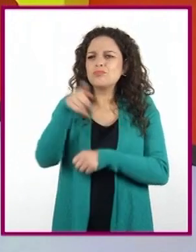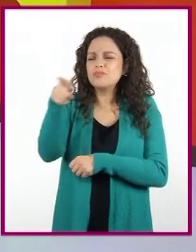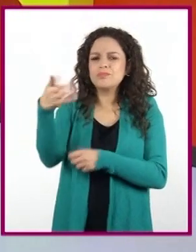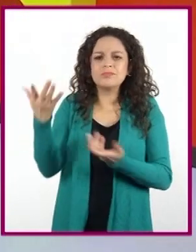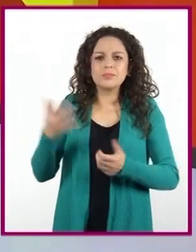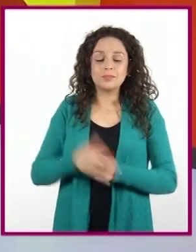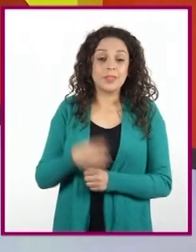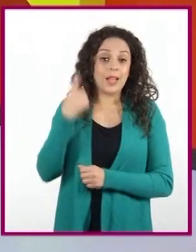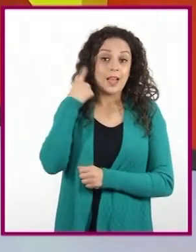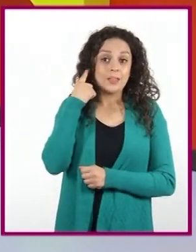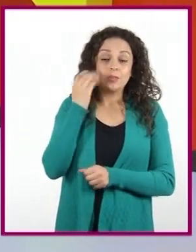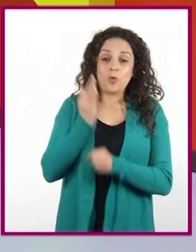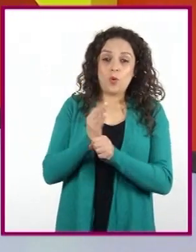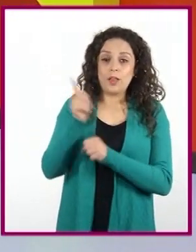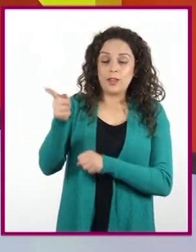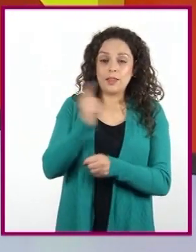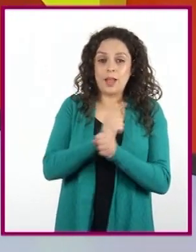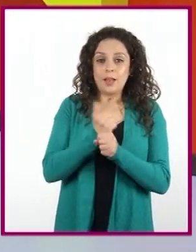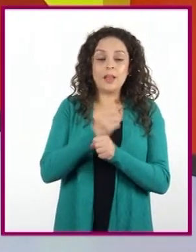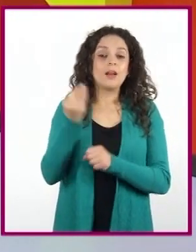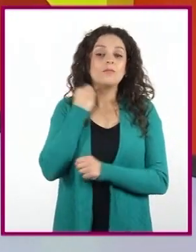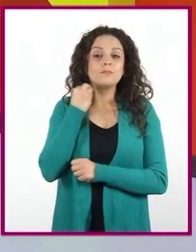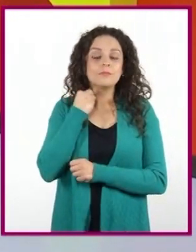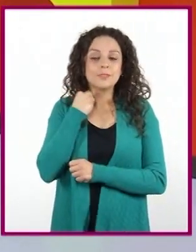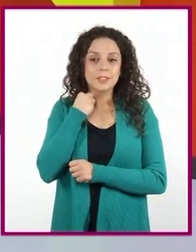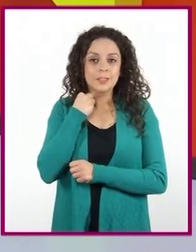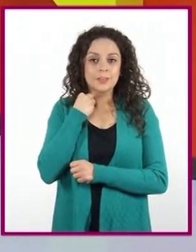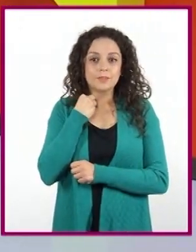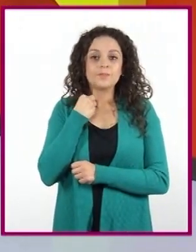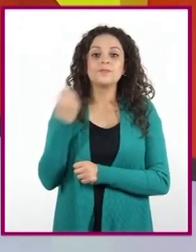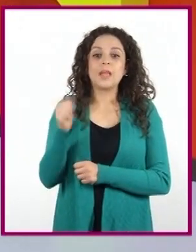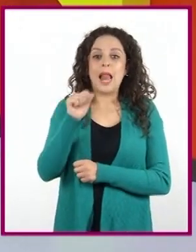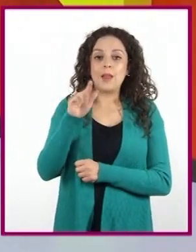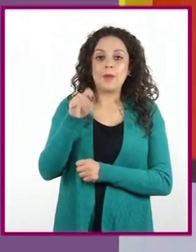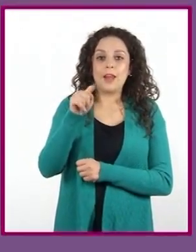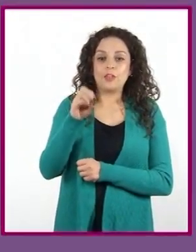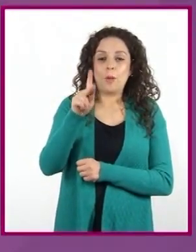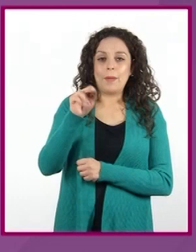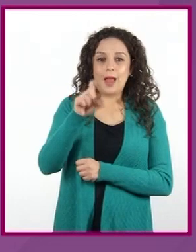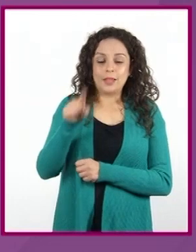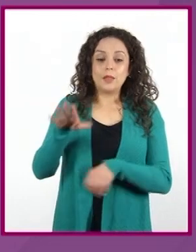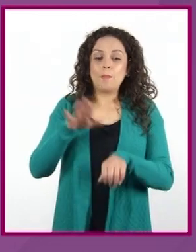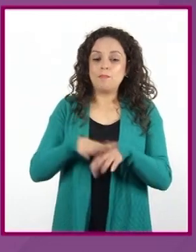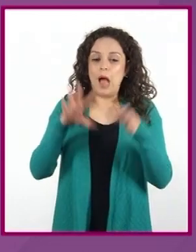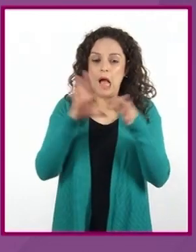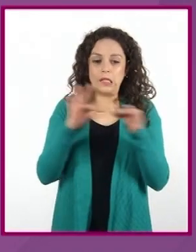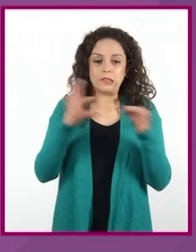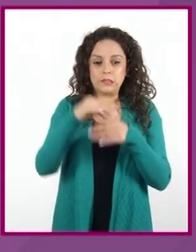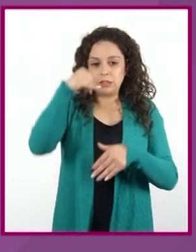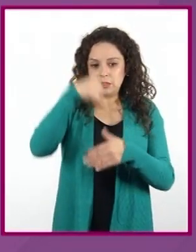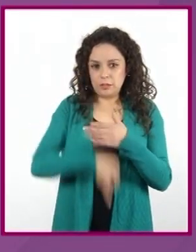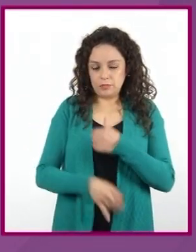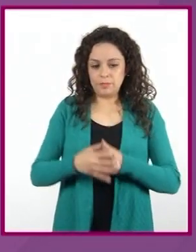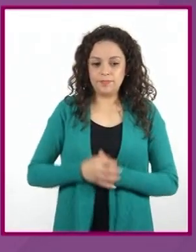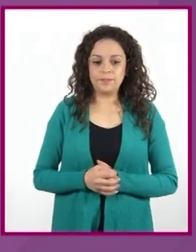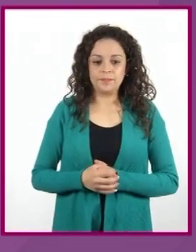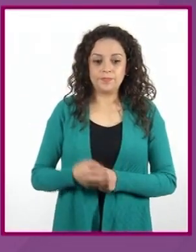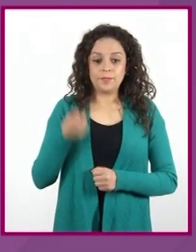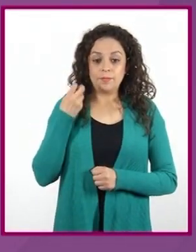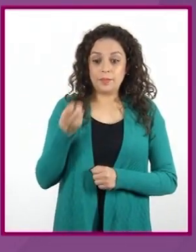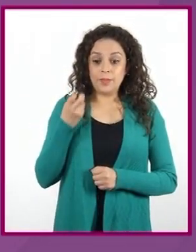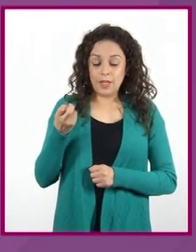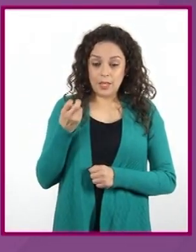Derecho Enrique Aguilar Páez, quien nos compartirá más información al respecto. Dicho acto jurídico reviste